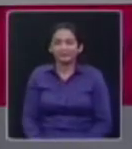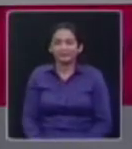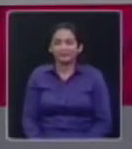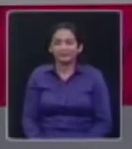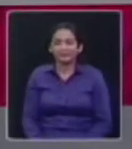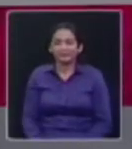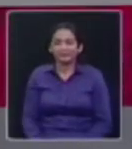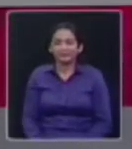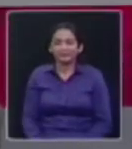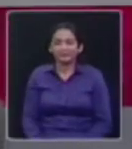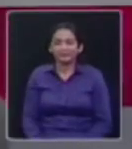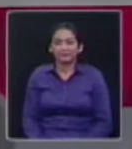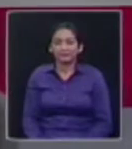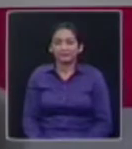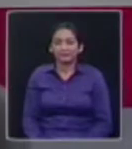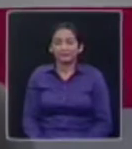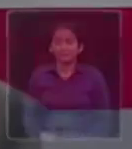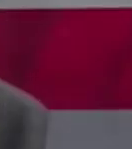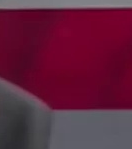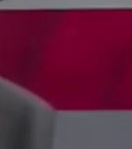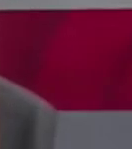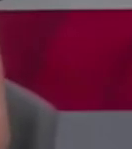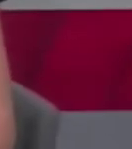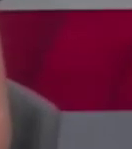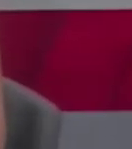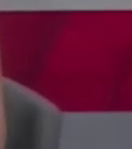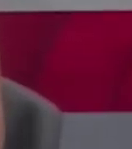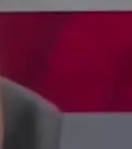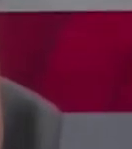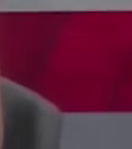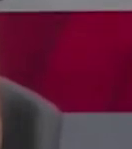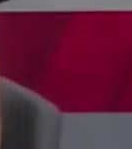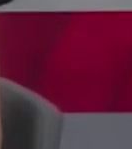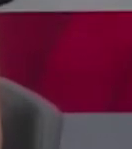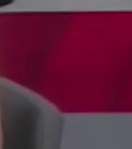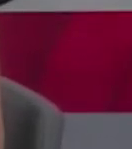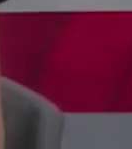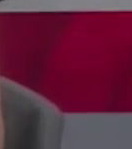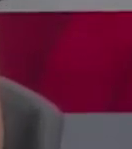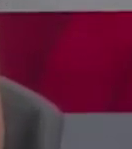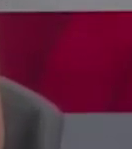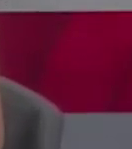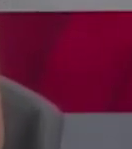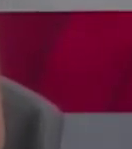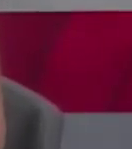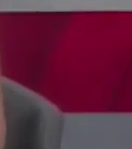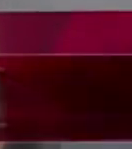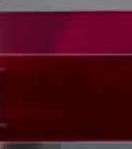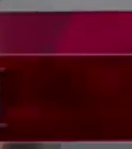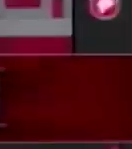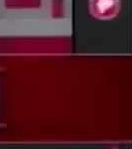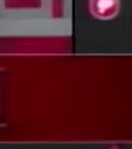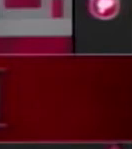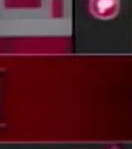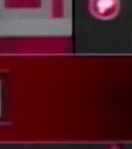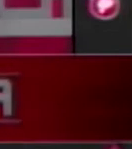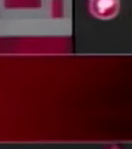en Boga. Si ustedes, amigos televidentes, quieren ver nuevamente esta entrevista, pues los invito a que ingresen en nuestra página web